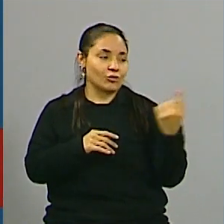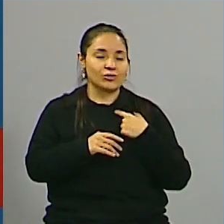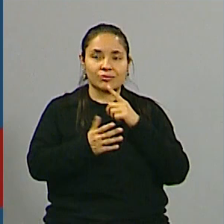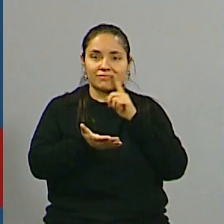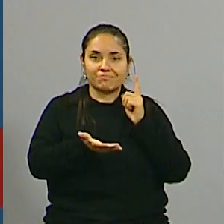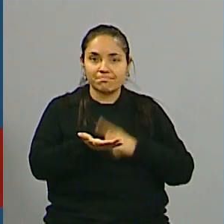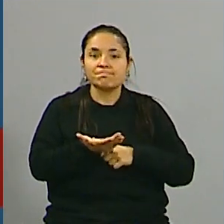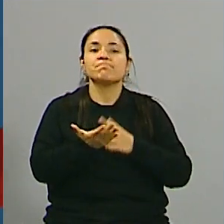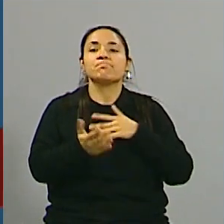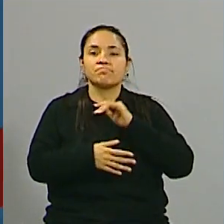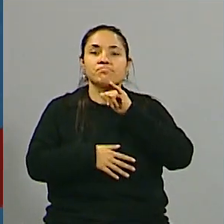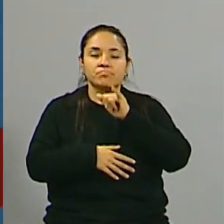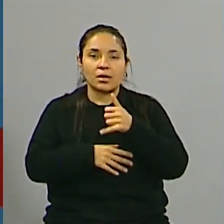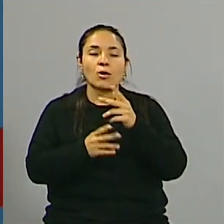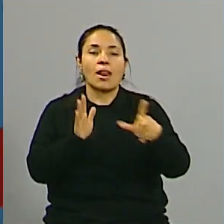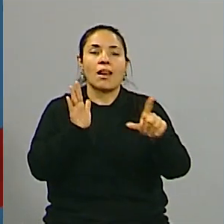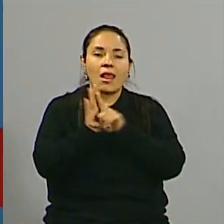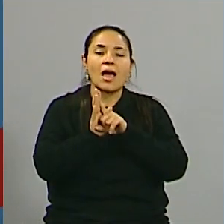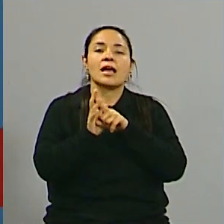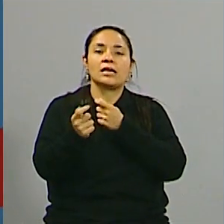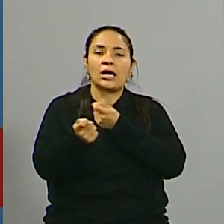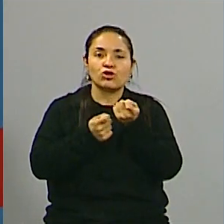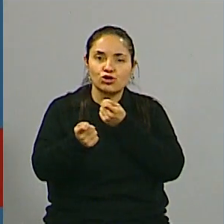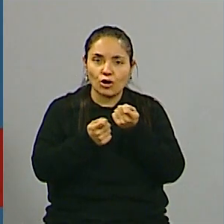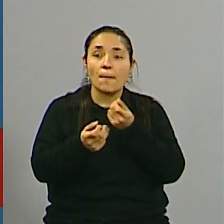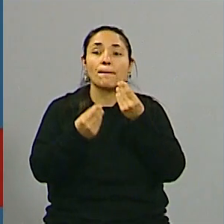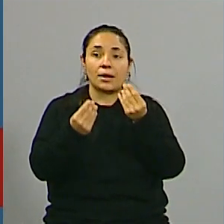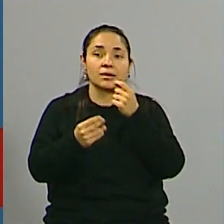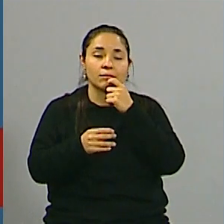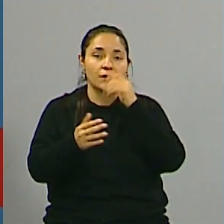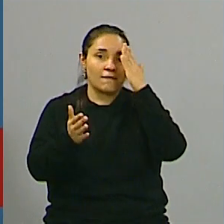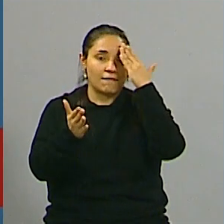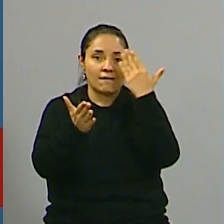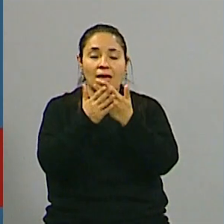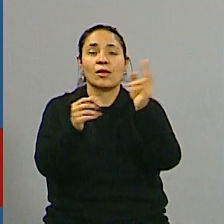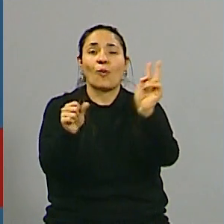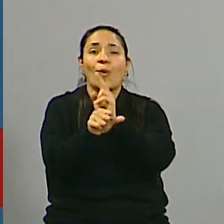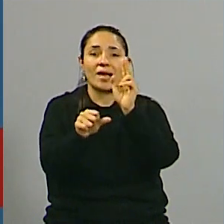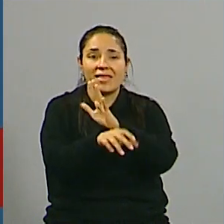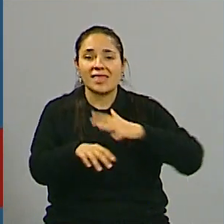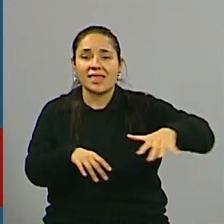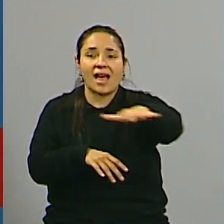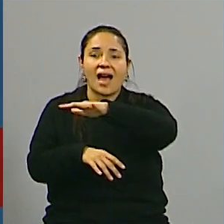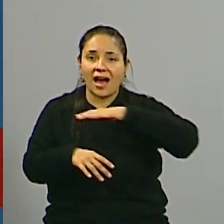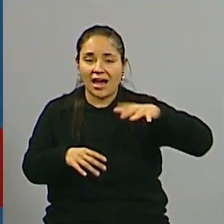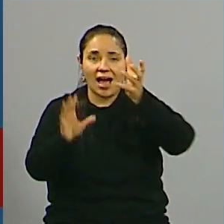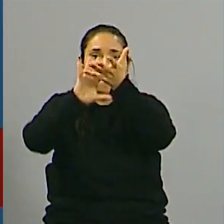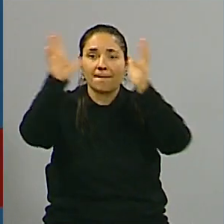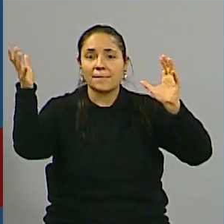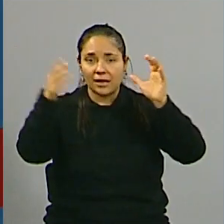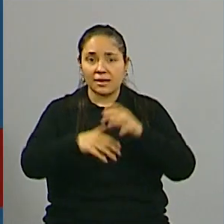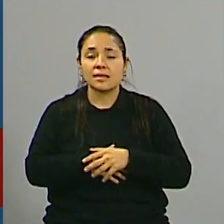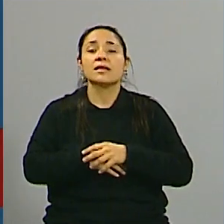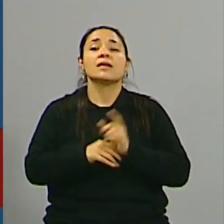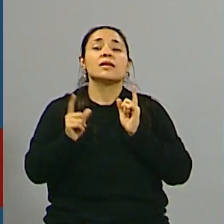decidimos utilizar, son herramientas legales para reaccionar también frente a muchos desafíos de conservación actuales y que tienen